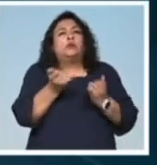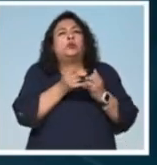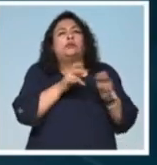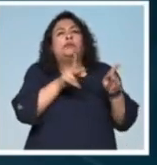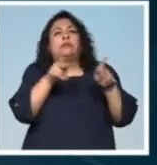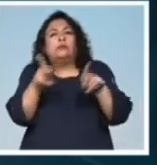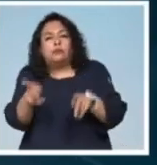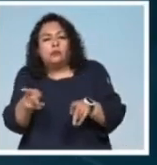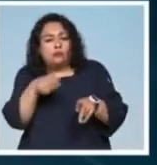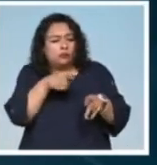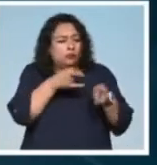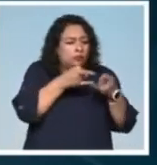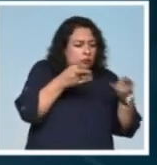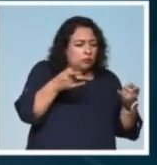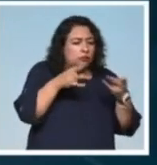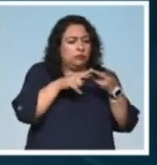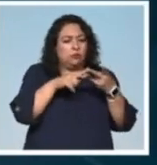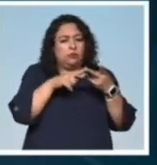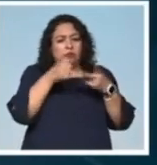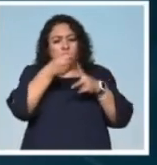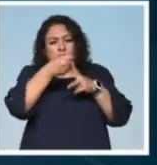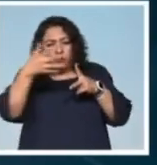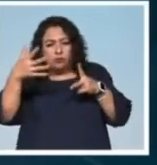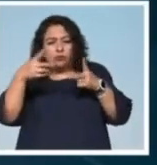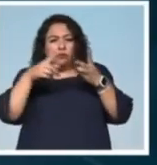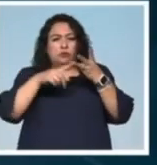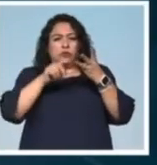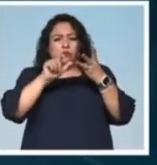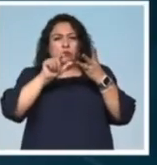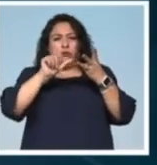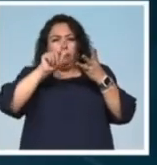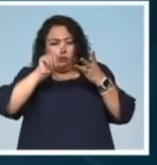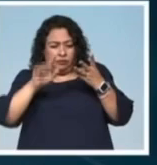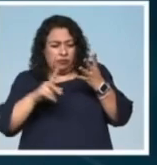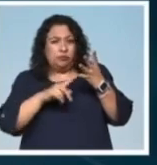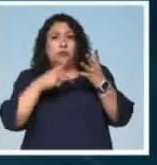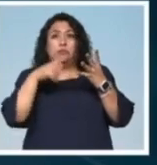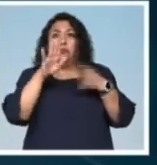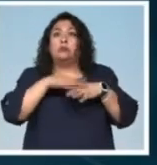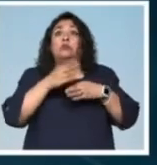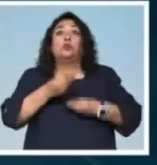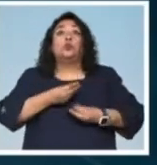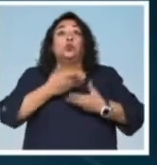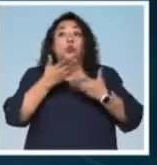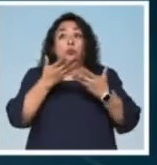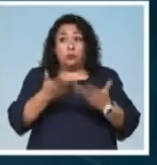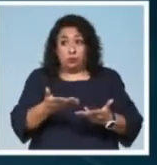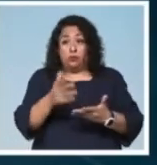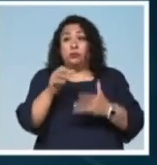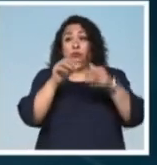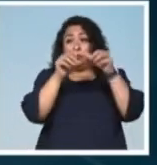entre histórico, arqueológico, antropológico, pero sobre todo poético,